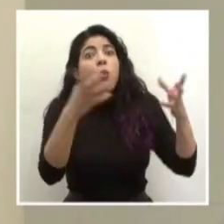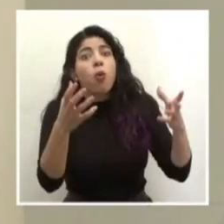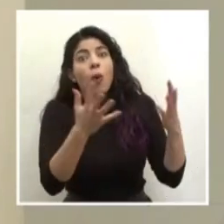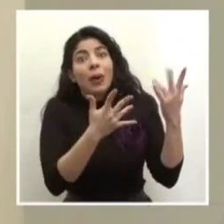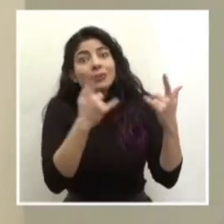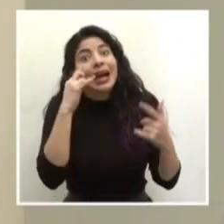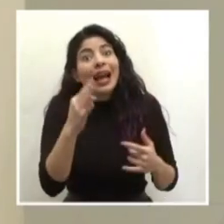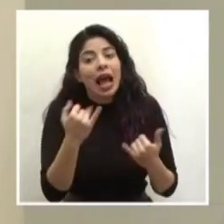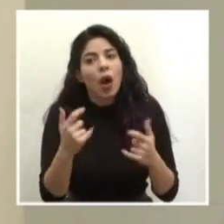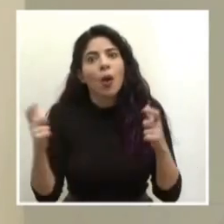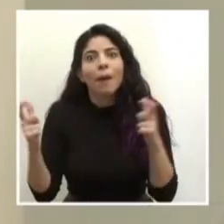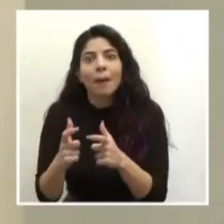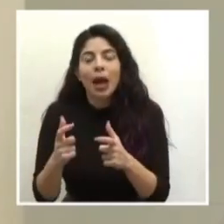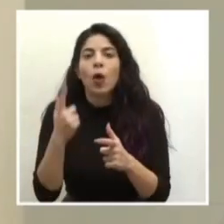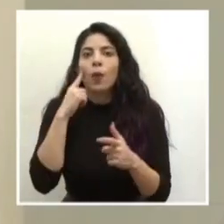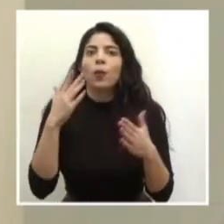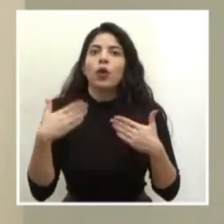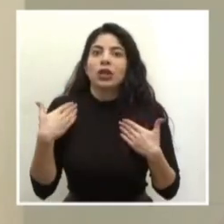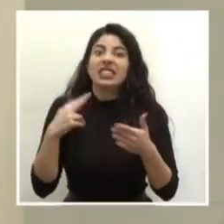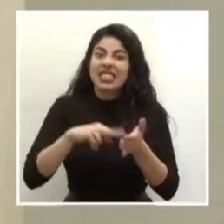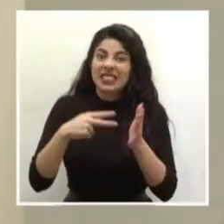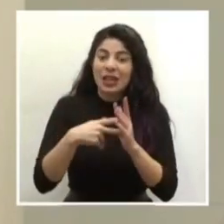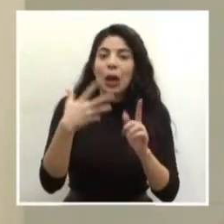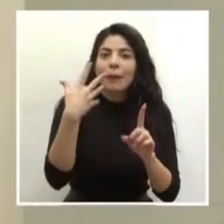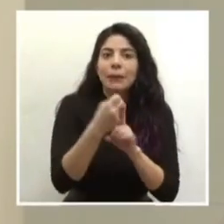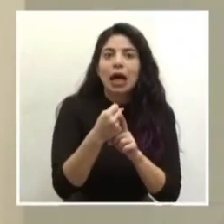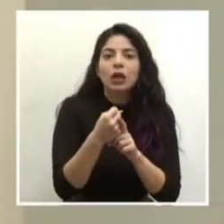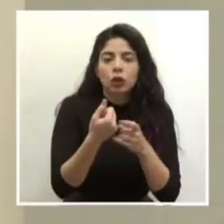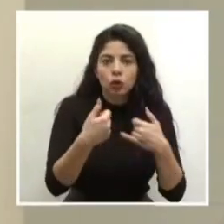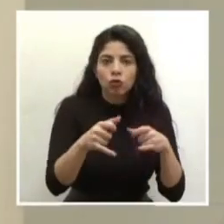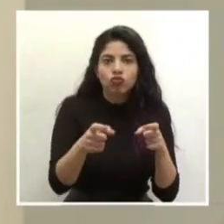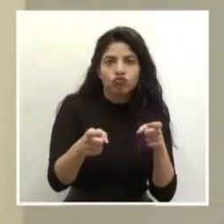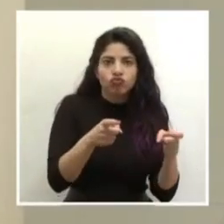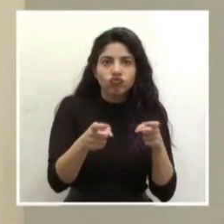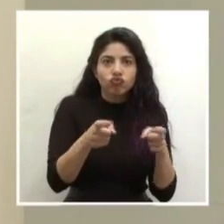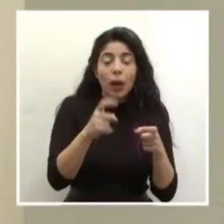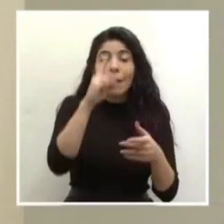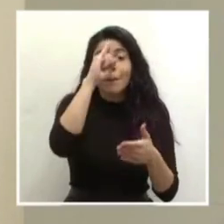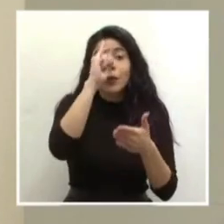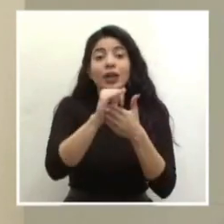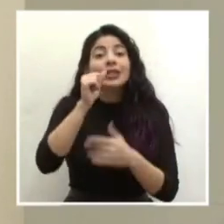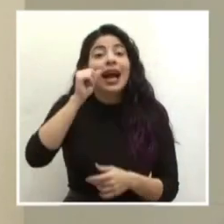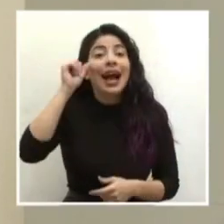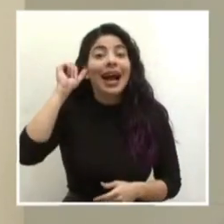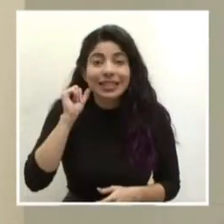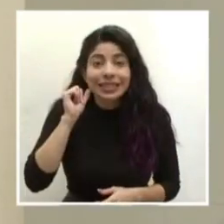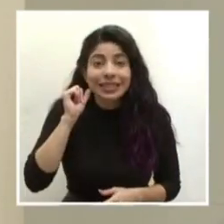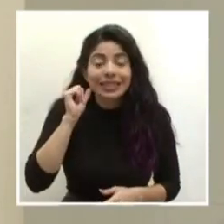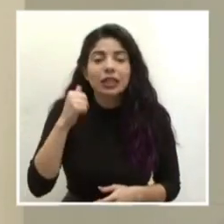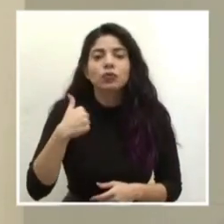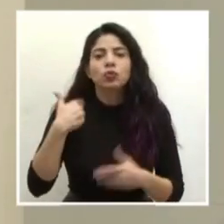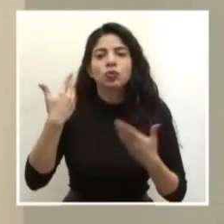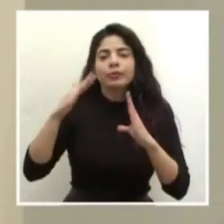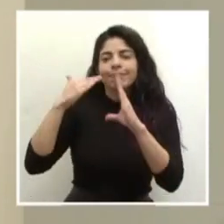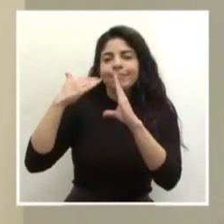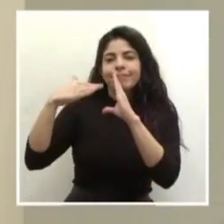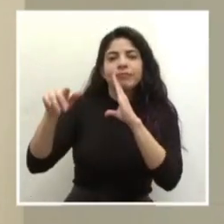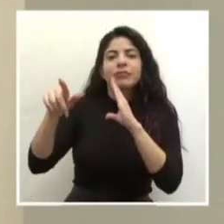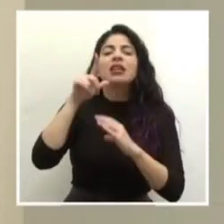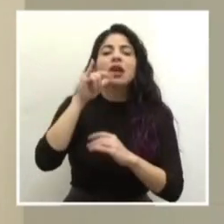esperado. Dichosamente, ese impacto se contuvo. Por eso, el día de ayer, envié una nota a la